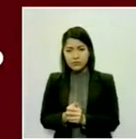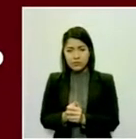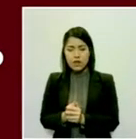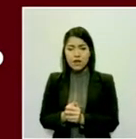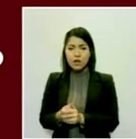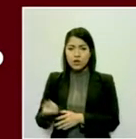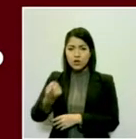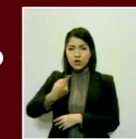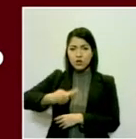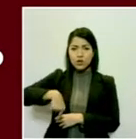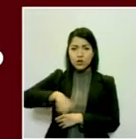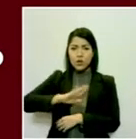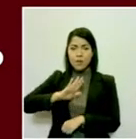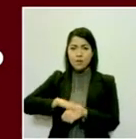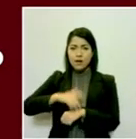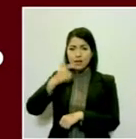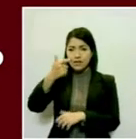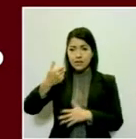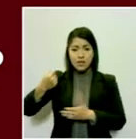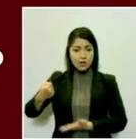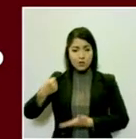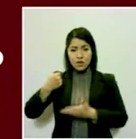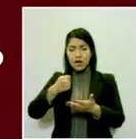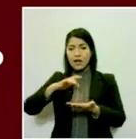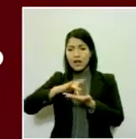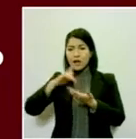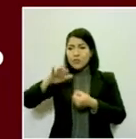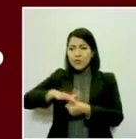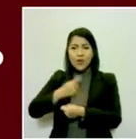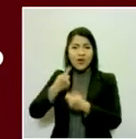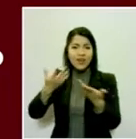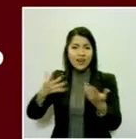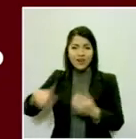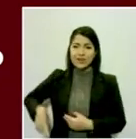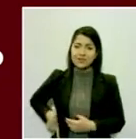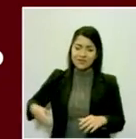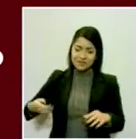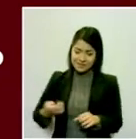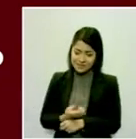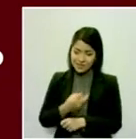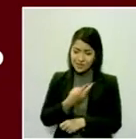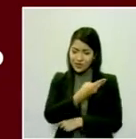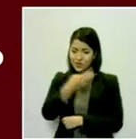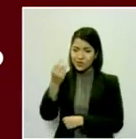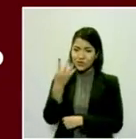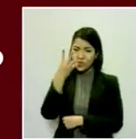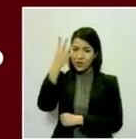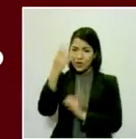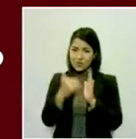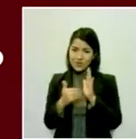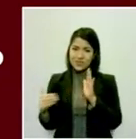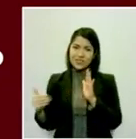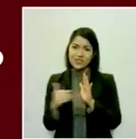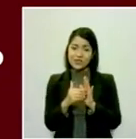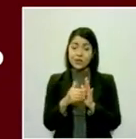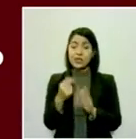Tuvimos una ampliación presupuestal gracias a gobierno del estado por